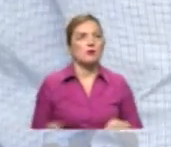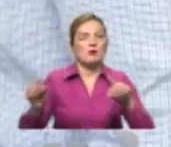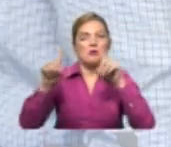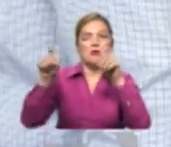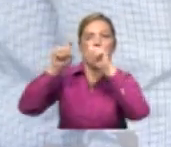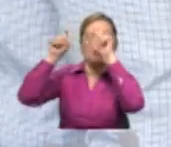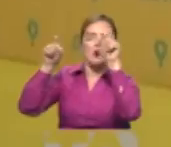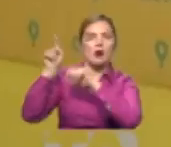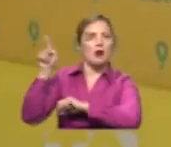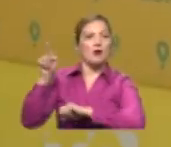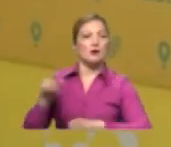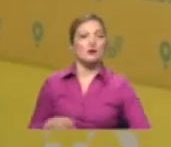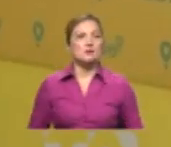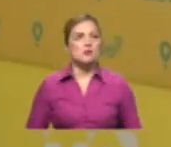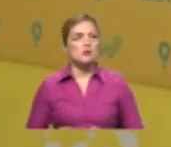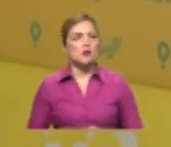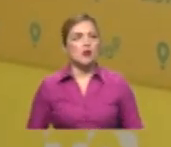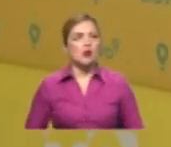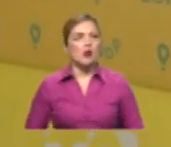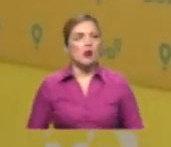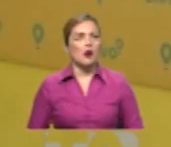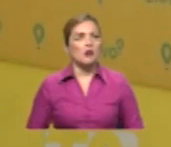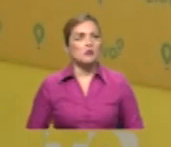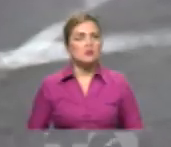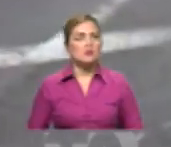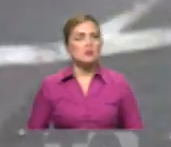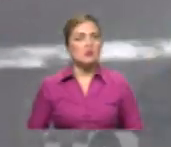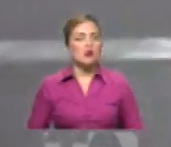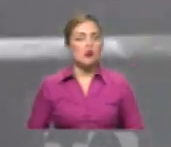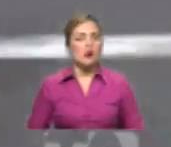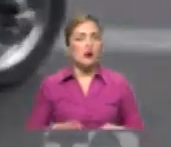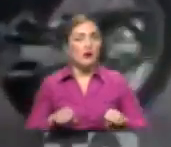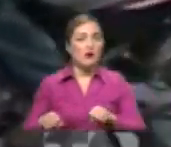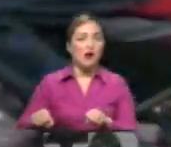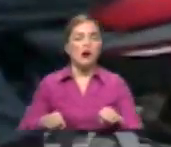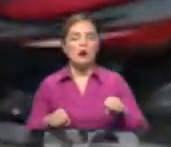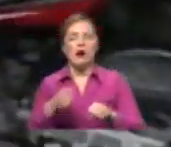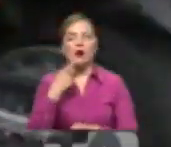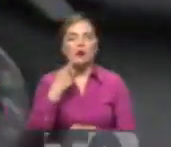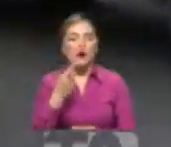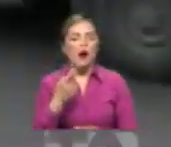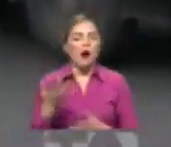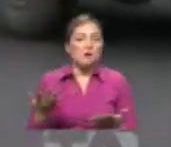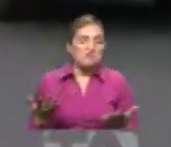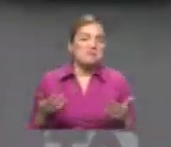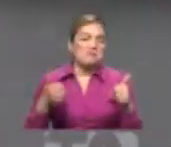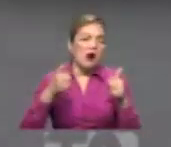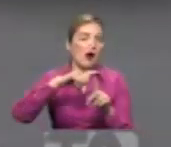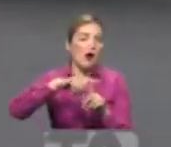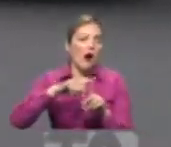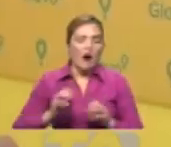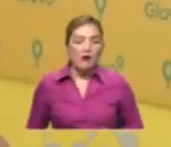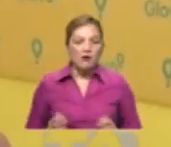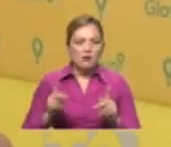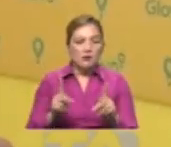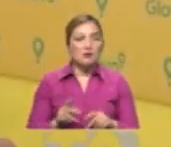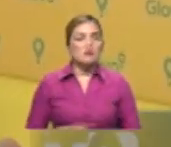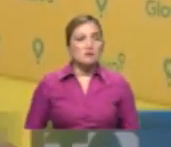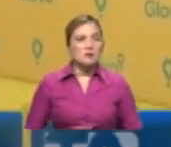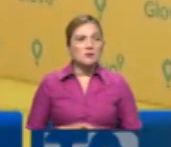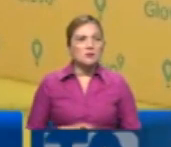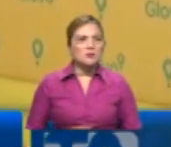con una empresa transnacional con presencia en ecuador que realiza repartos en moto y ellos ven esta medida como una oportunidad en la